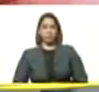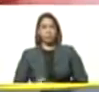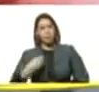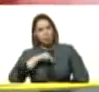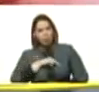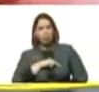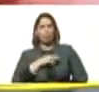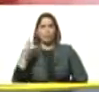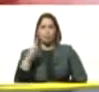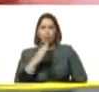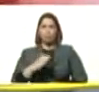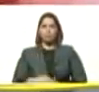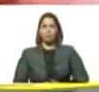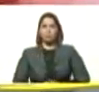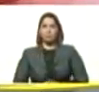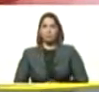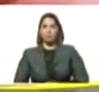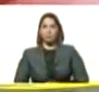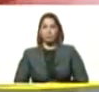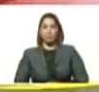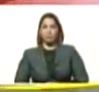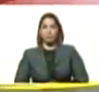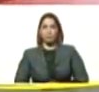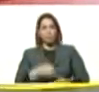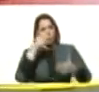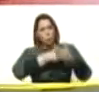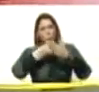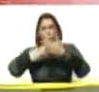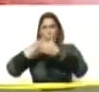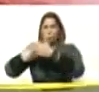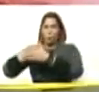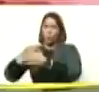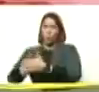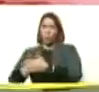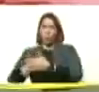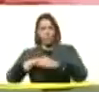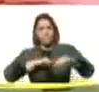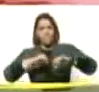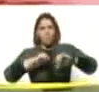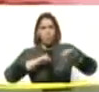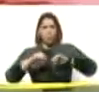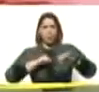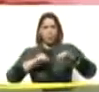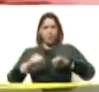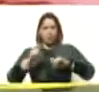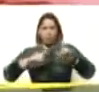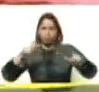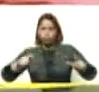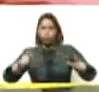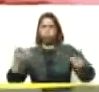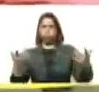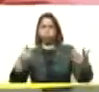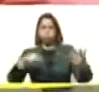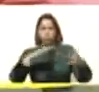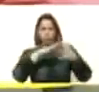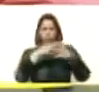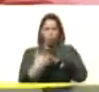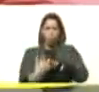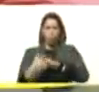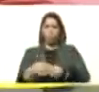Nosotros venimos de la lucha de los movimientos vecinales, de los